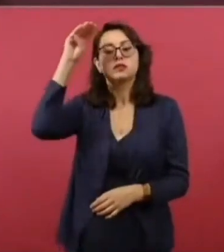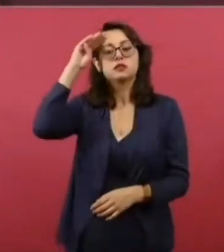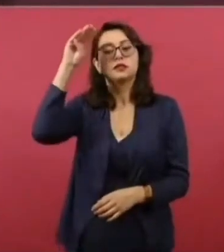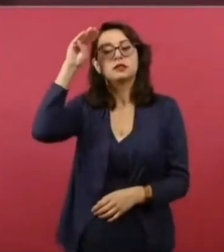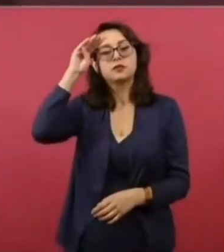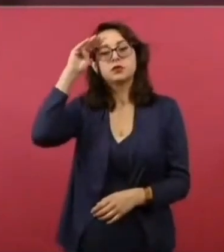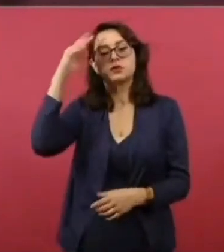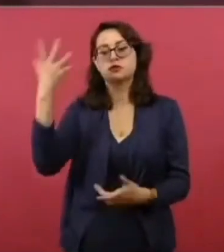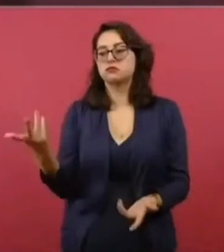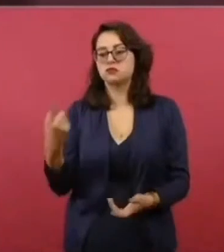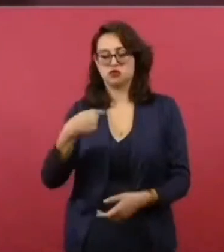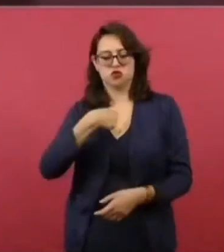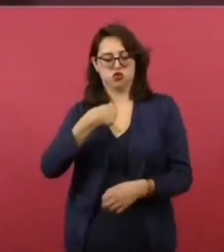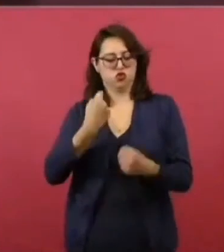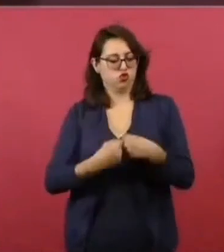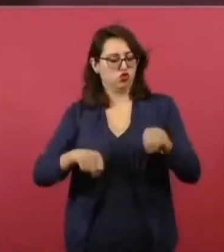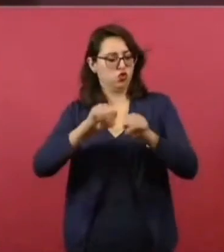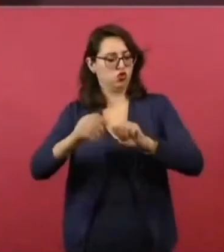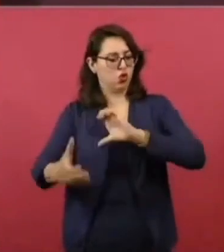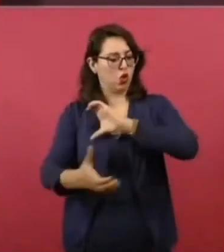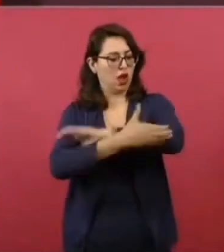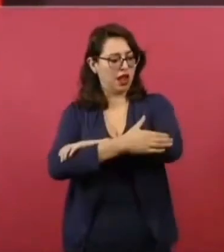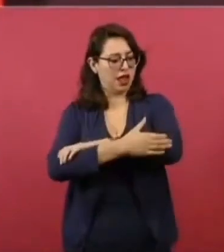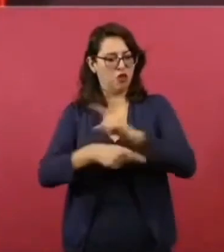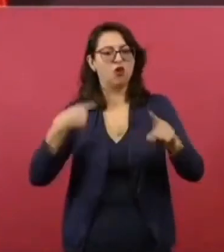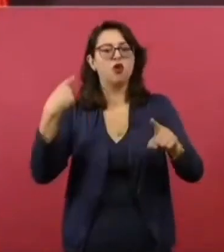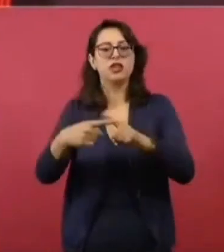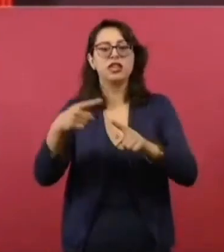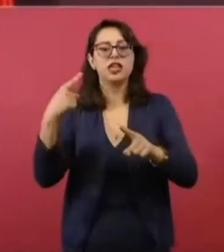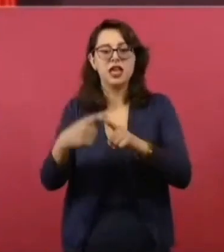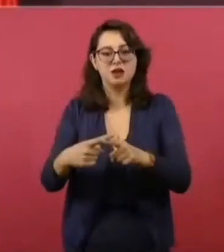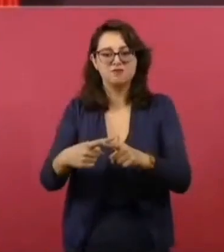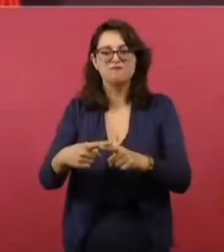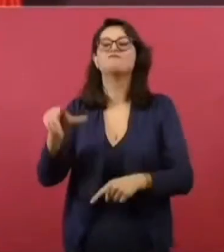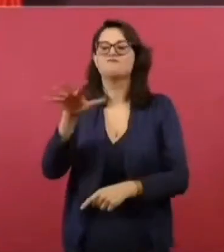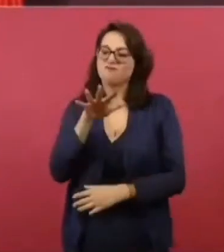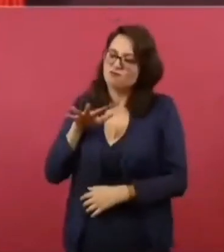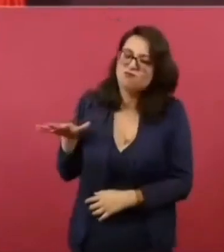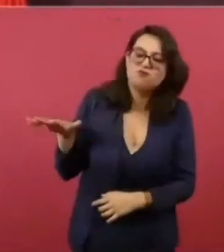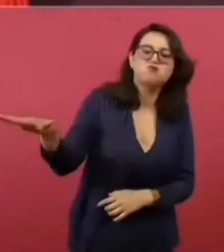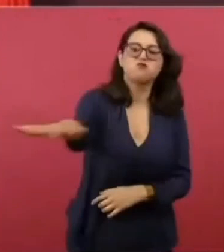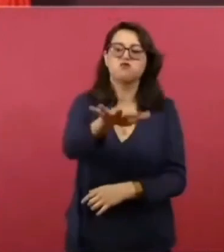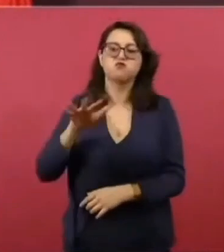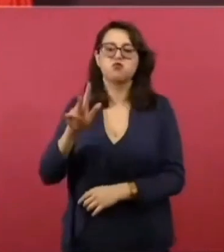nuestro mejor aliado, ¿qué contestamos? El pueblo.